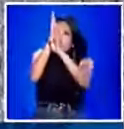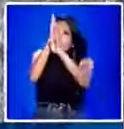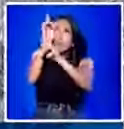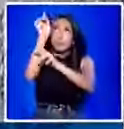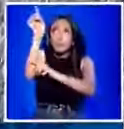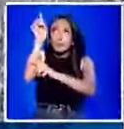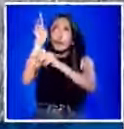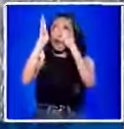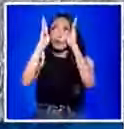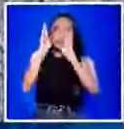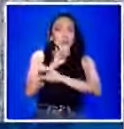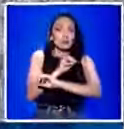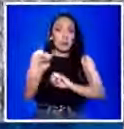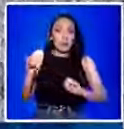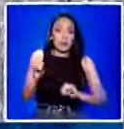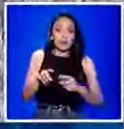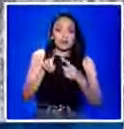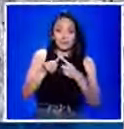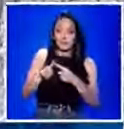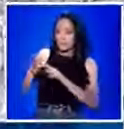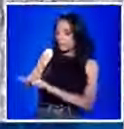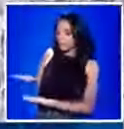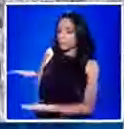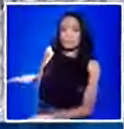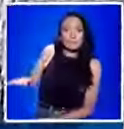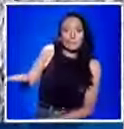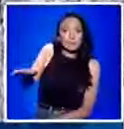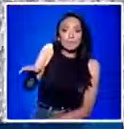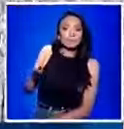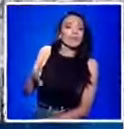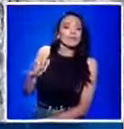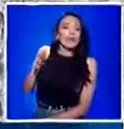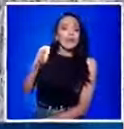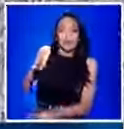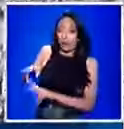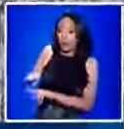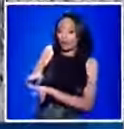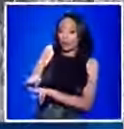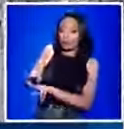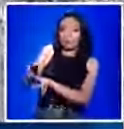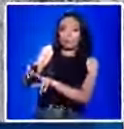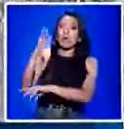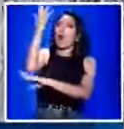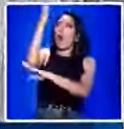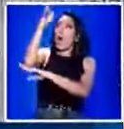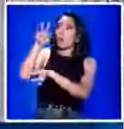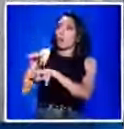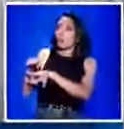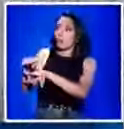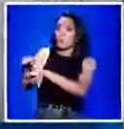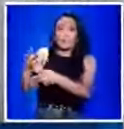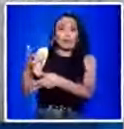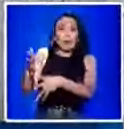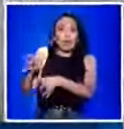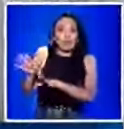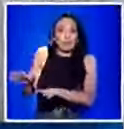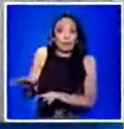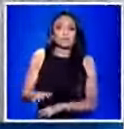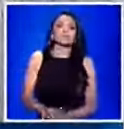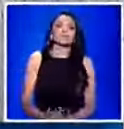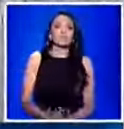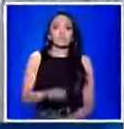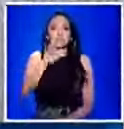falta de mantenimiento del espacio verde, la poda de árboles. Y al ser tan importante y tan